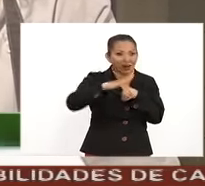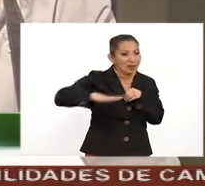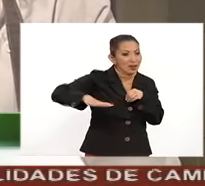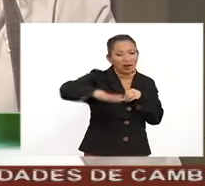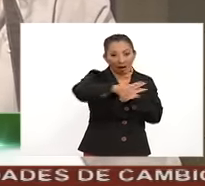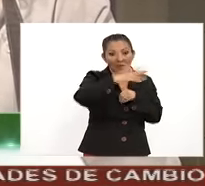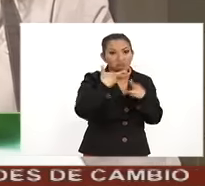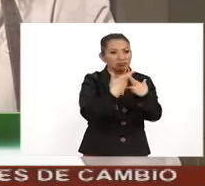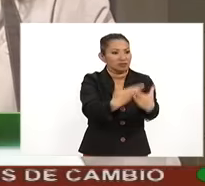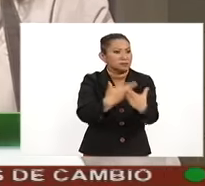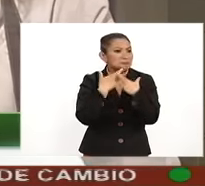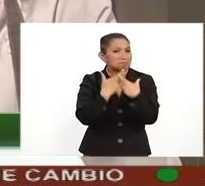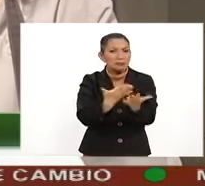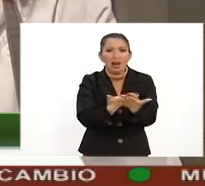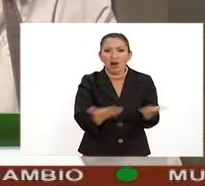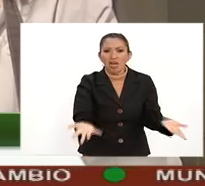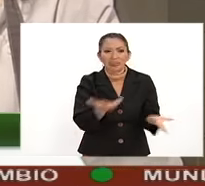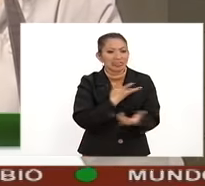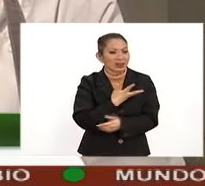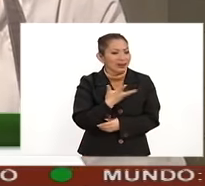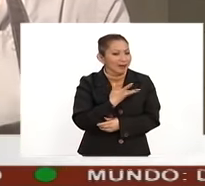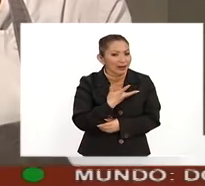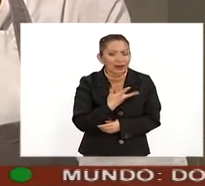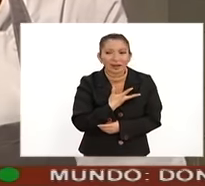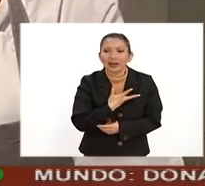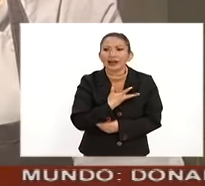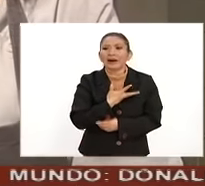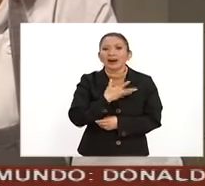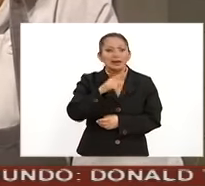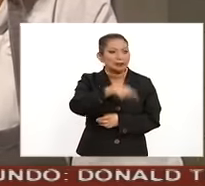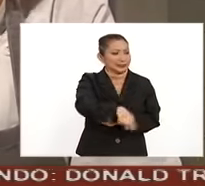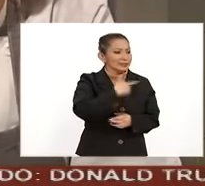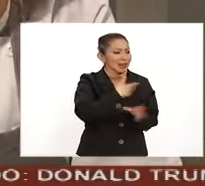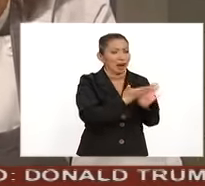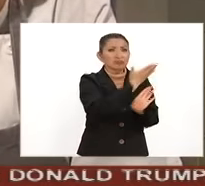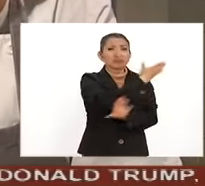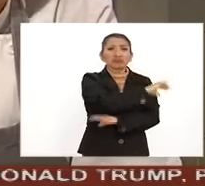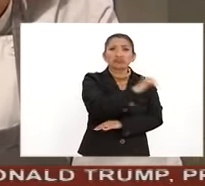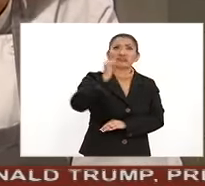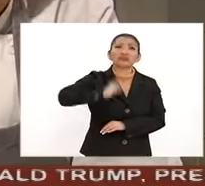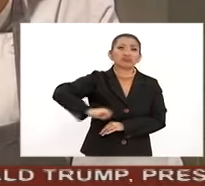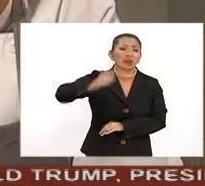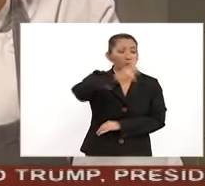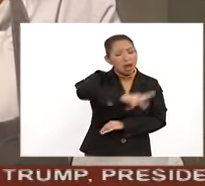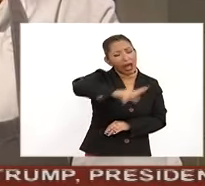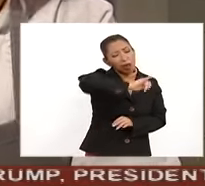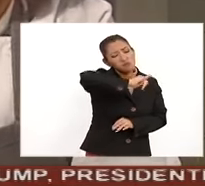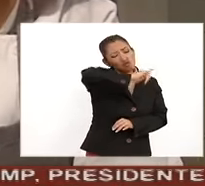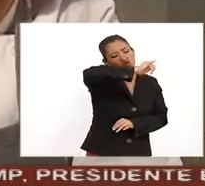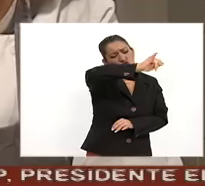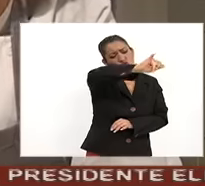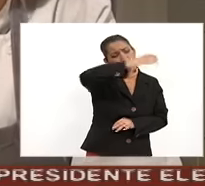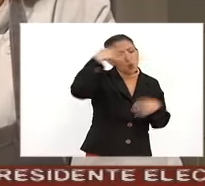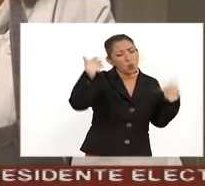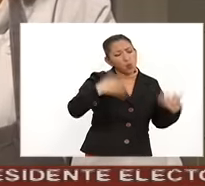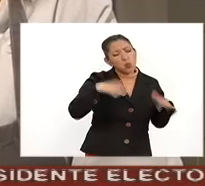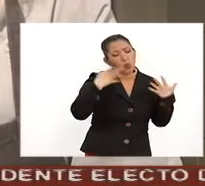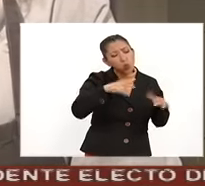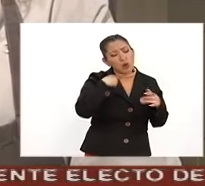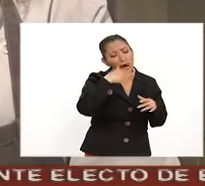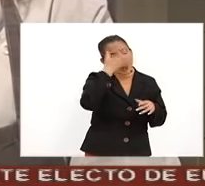eso es tan rica, porque hoy en día mantiene desde las expresiones más rurales y más